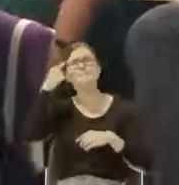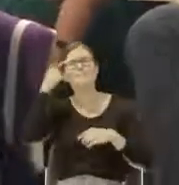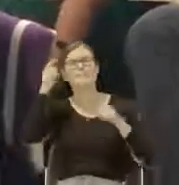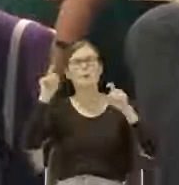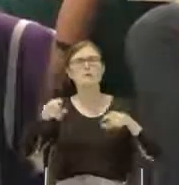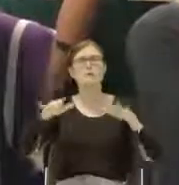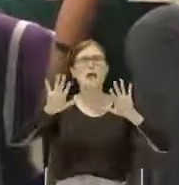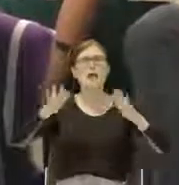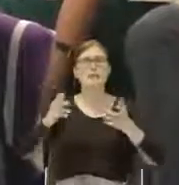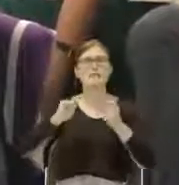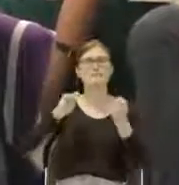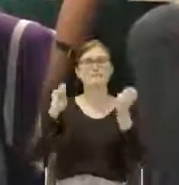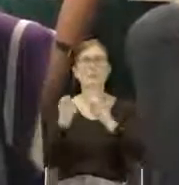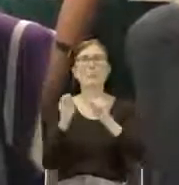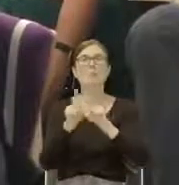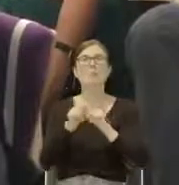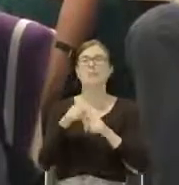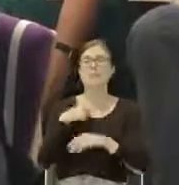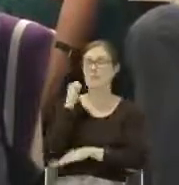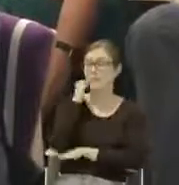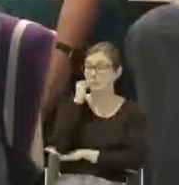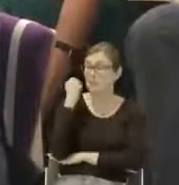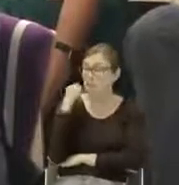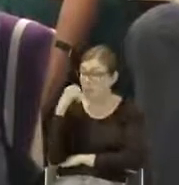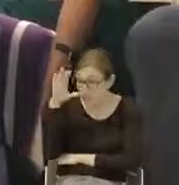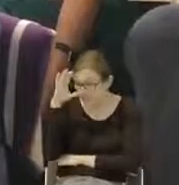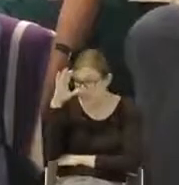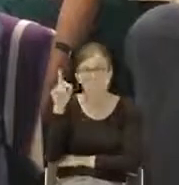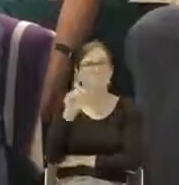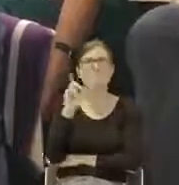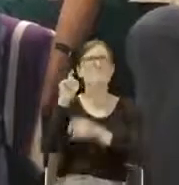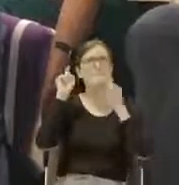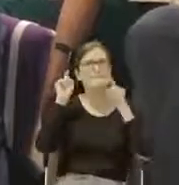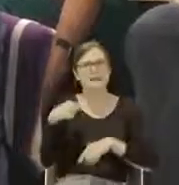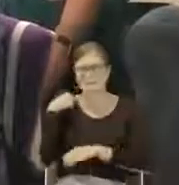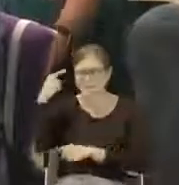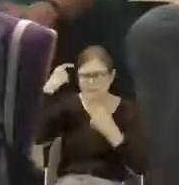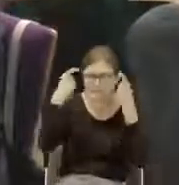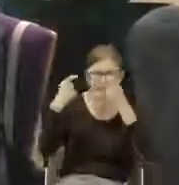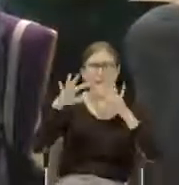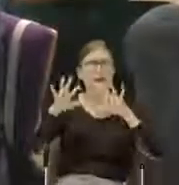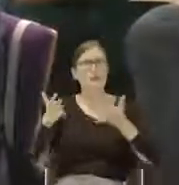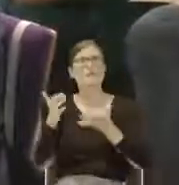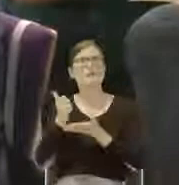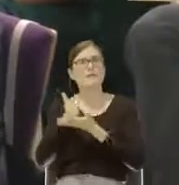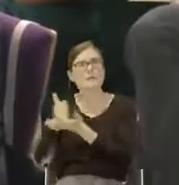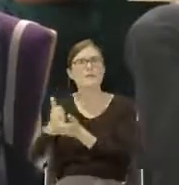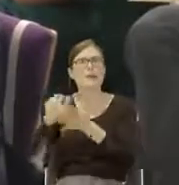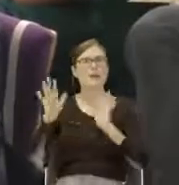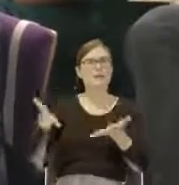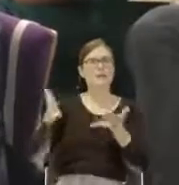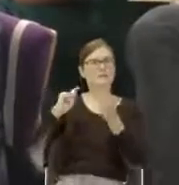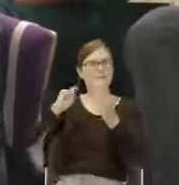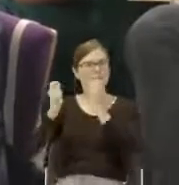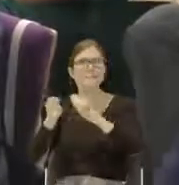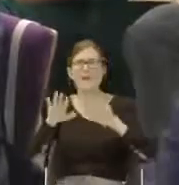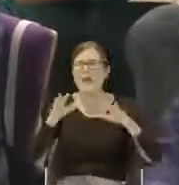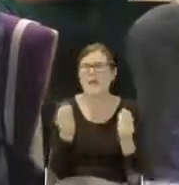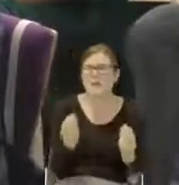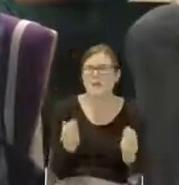nuestra esperanza? Claro que hemos demostrado nuestra mejor capacidad para mitigar, aliviar, acoger,